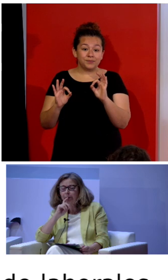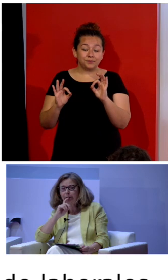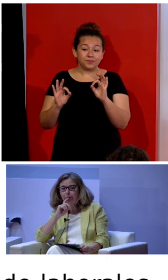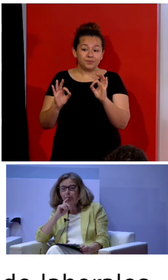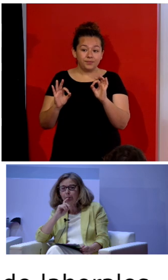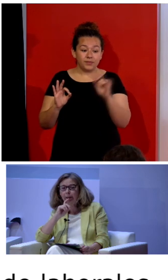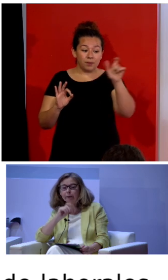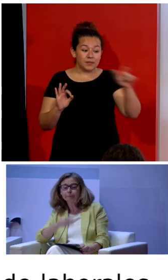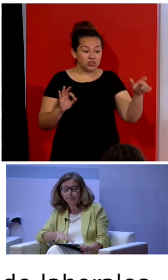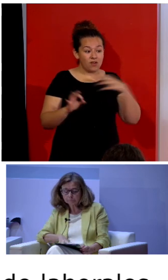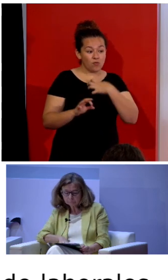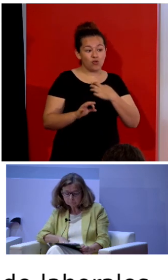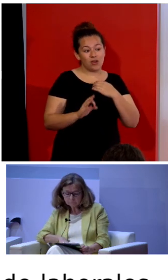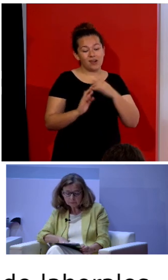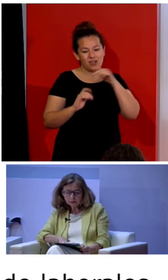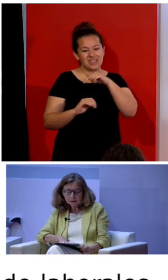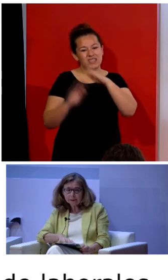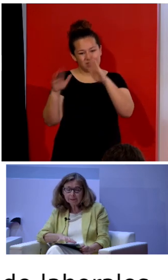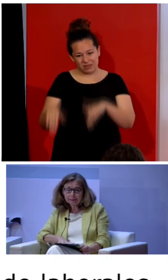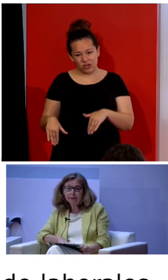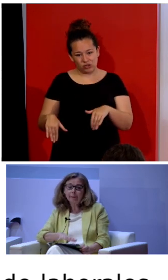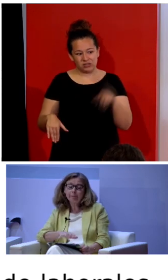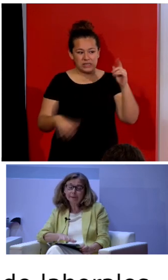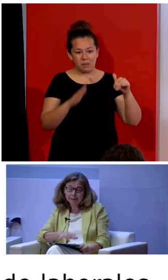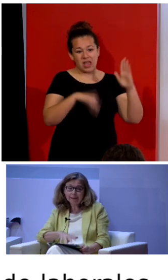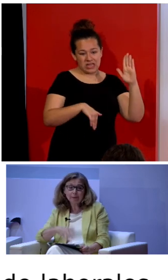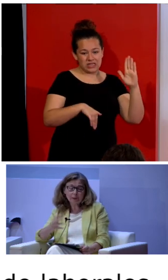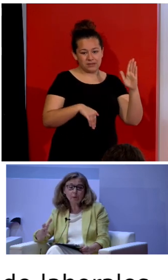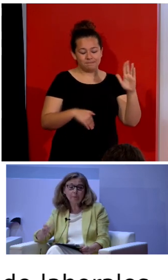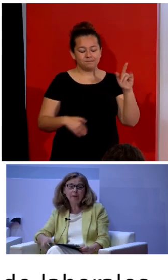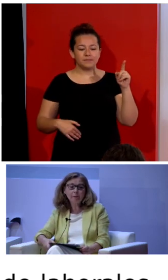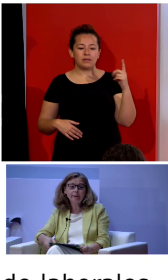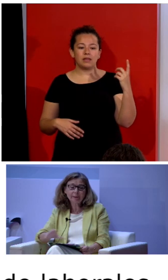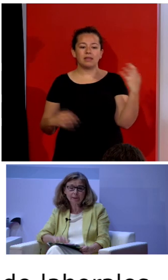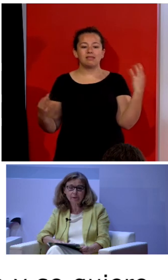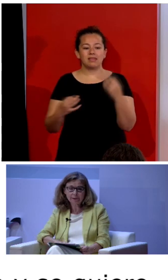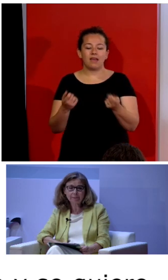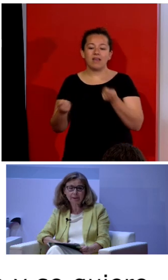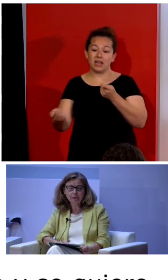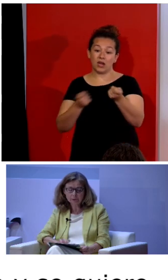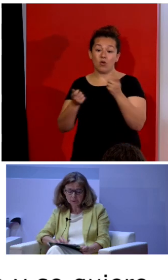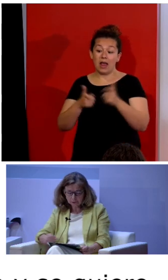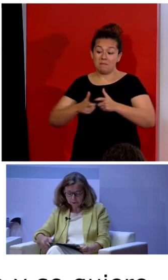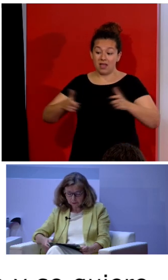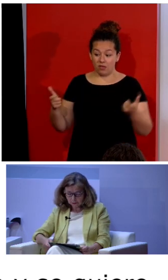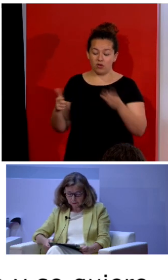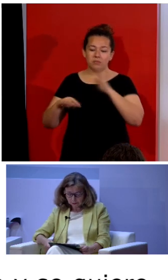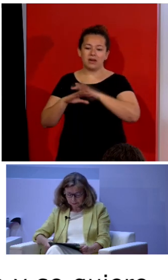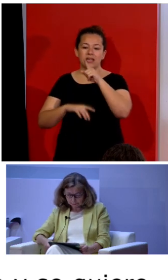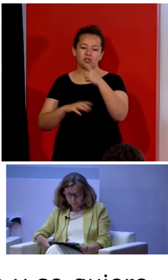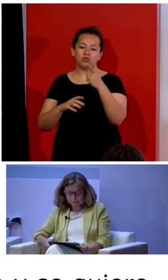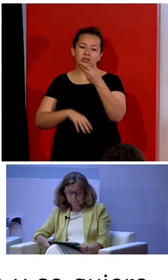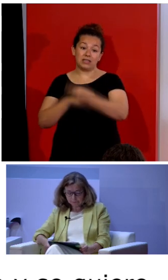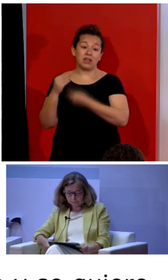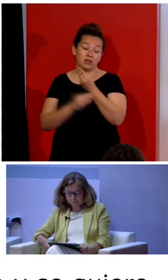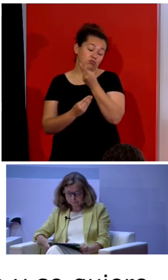al del personal funcionario y se quiere regular su ampliación y para ello se está trabajando en